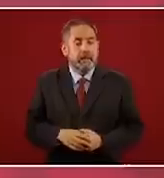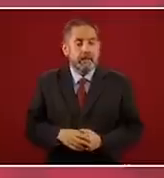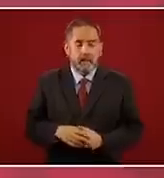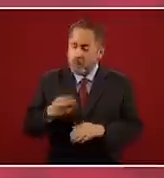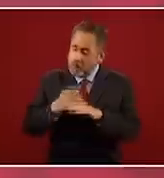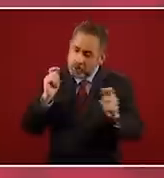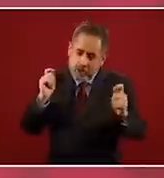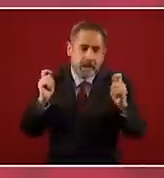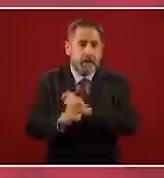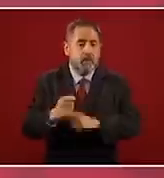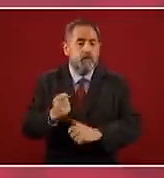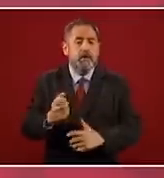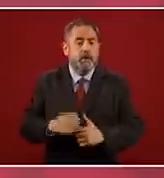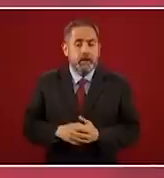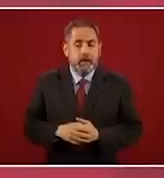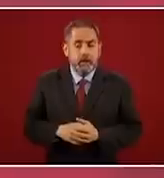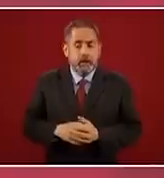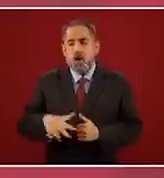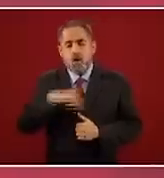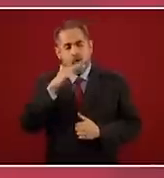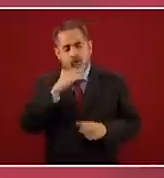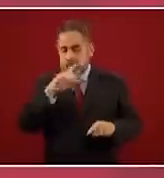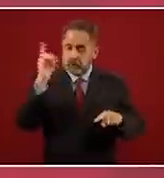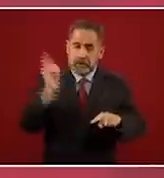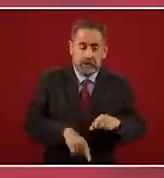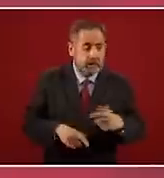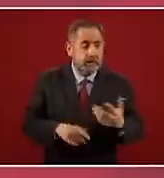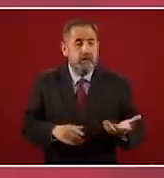muy profundos. Acabar con la corrupción,